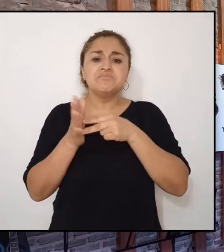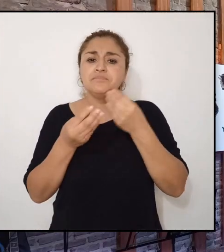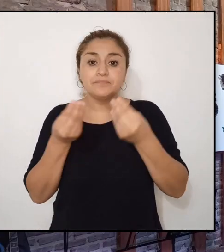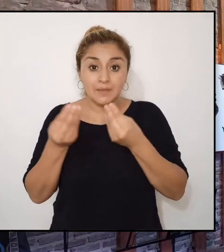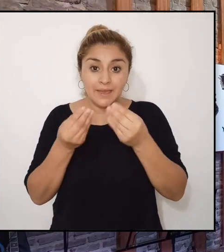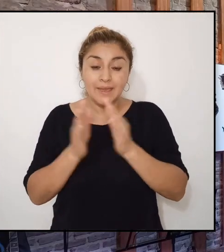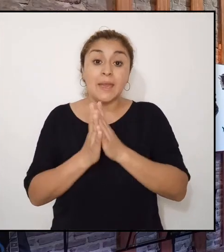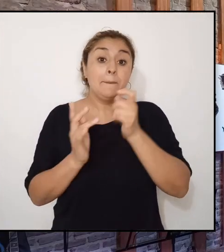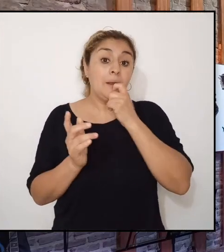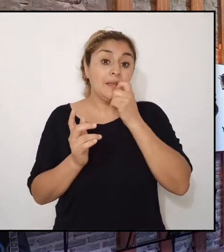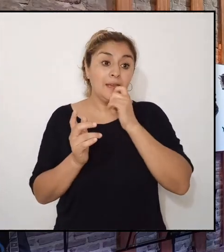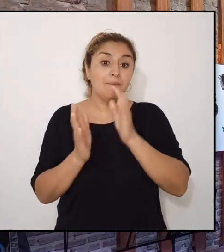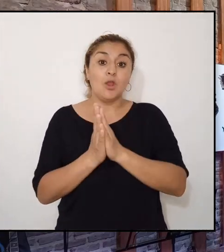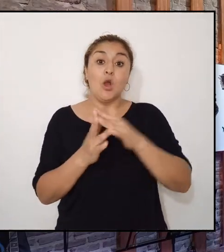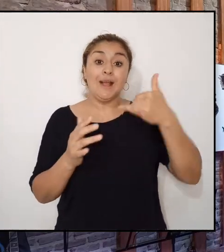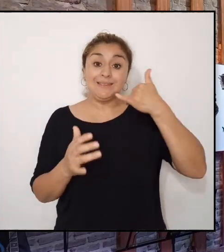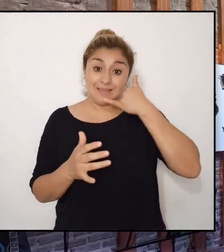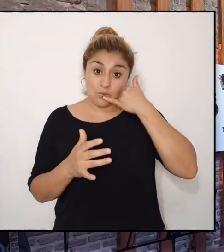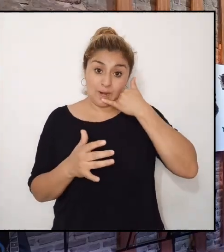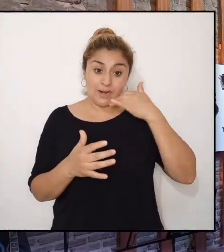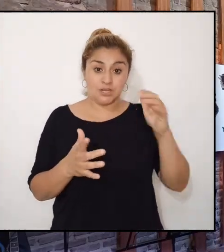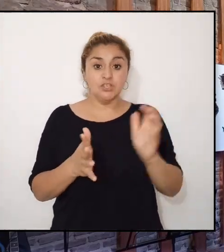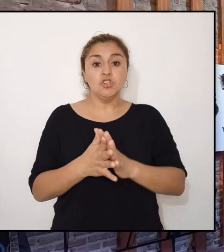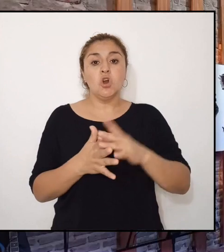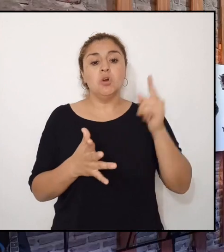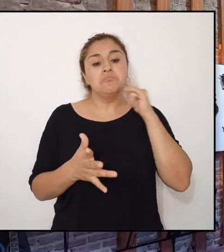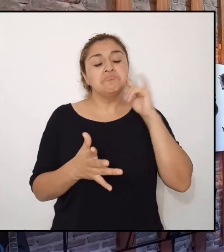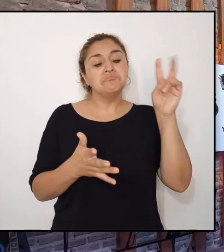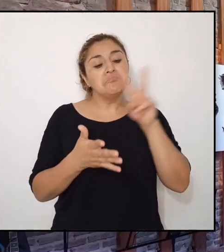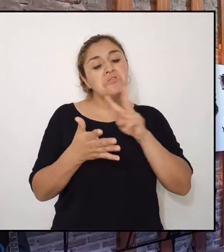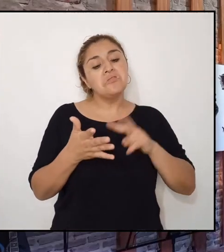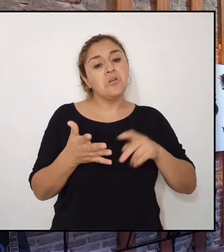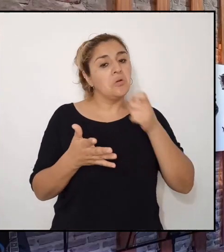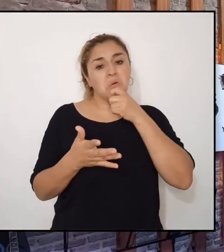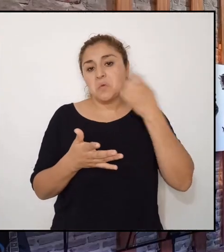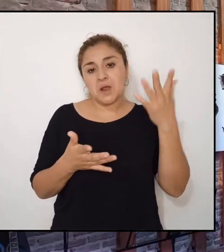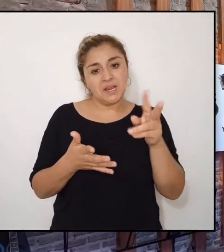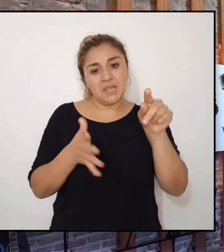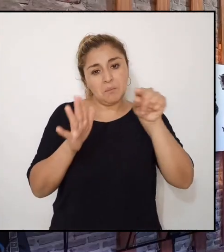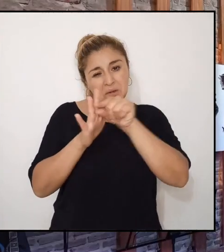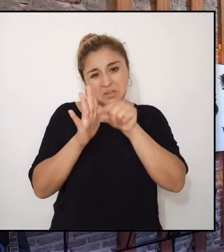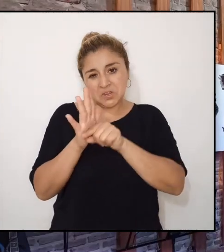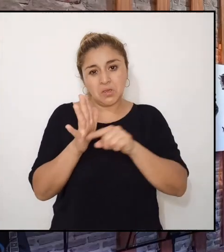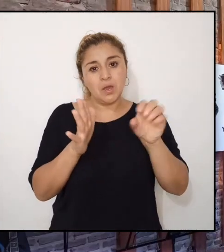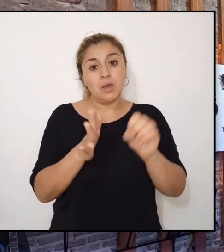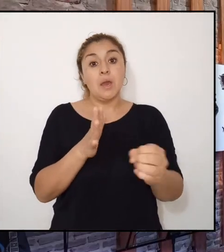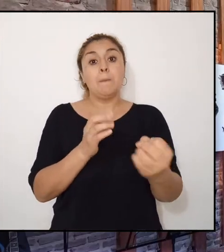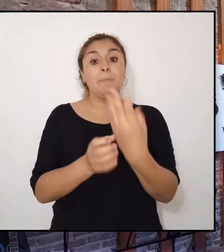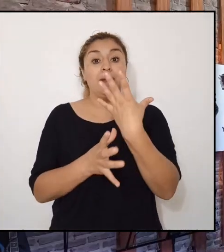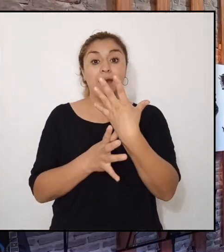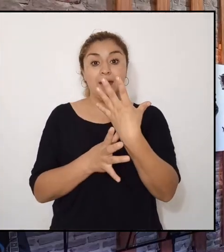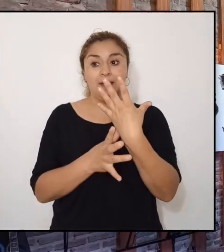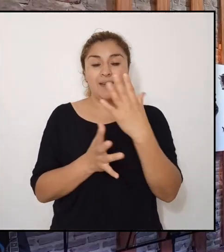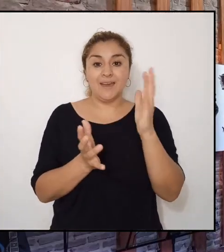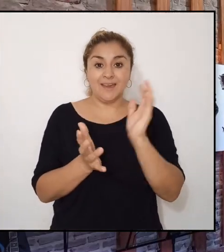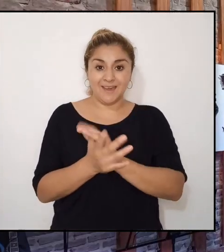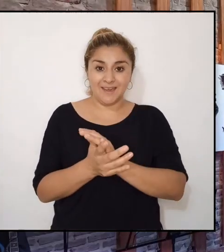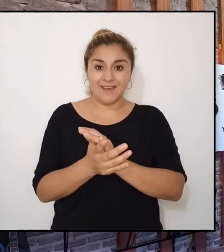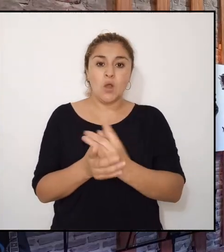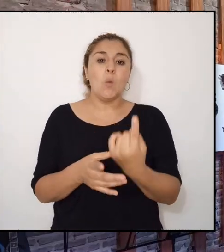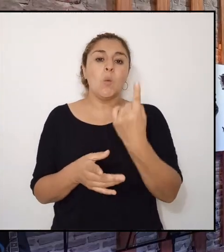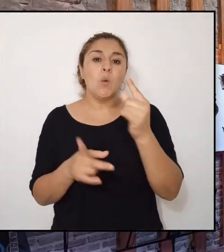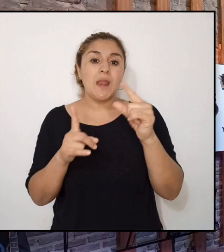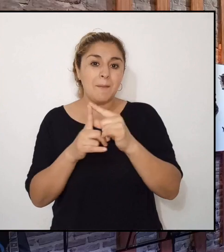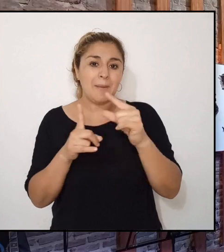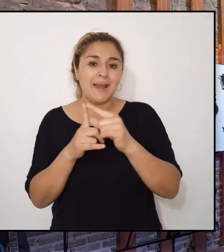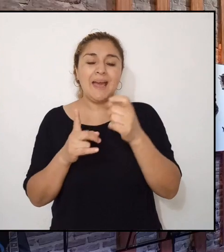habló. Y las perlitas eran así, entonces, Señor, a ver, cuando era joven me pasaba hablando, ¿no? Ay, Señor, ¿será que esa chica es para mí? ¿Será